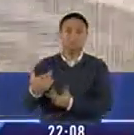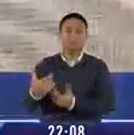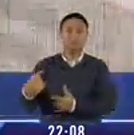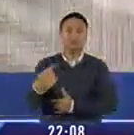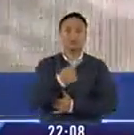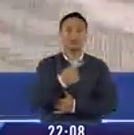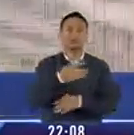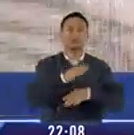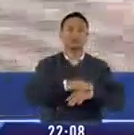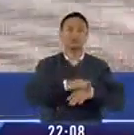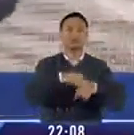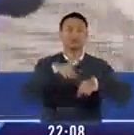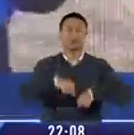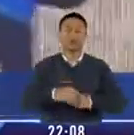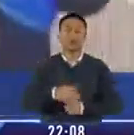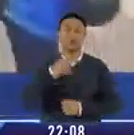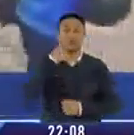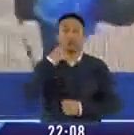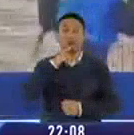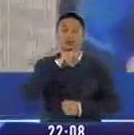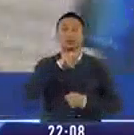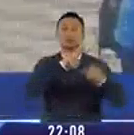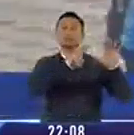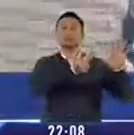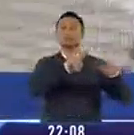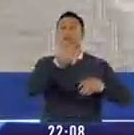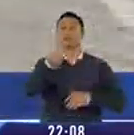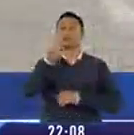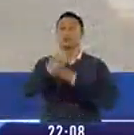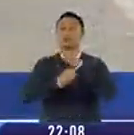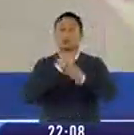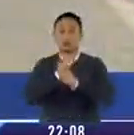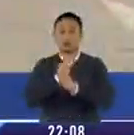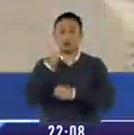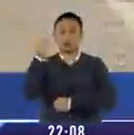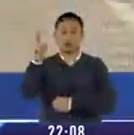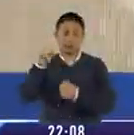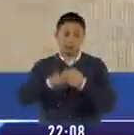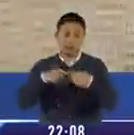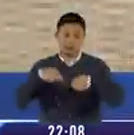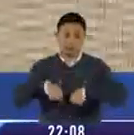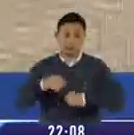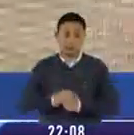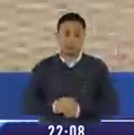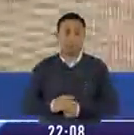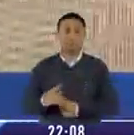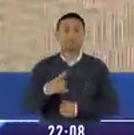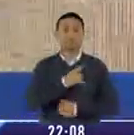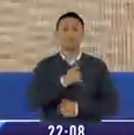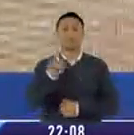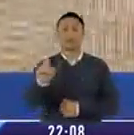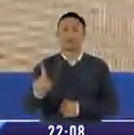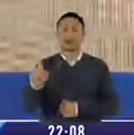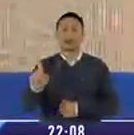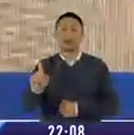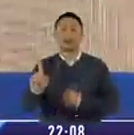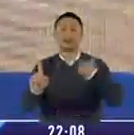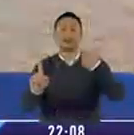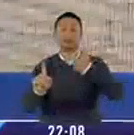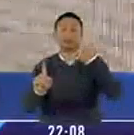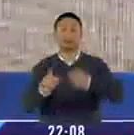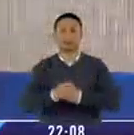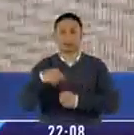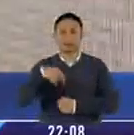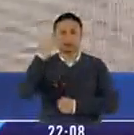estarían relacionados con el robo a un hombre de 72 años de edad en el sur de Quito. La violencia de uno de los sacapintas puso a más de uno a los pelos